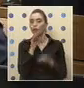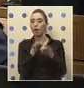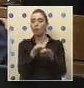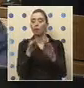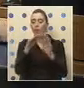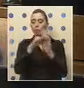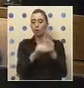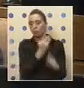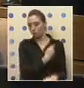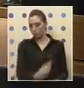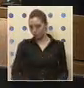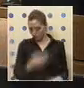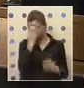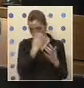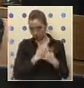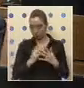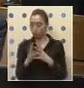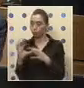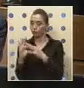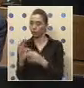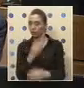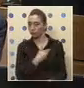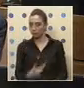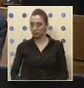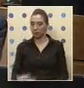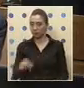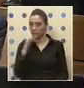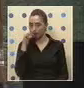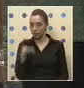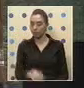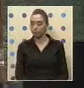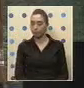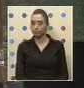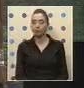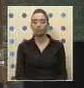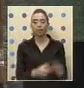programa de la presidenta Michelle Bachelet. Muchas gracias, presidente, he dicho. Gracias, señor diputado.